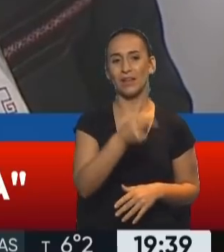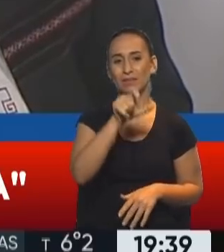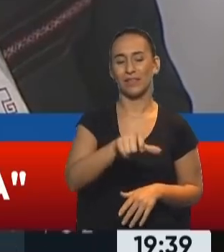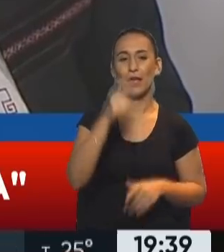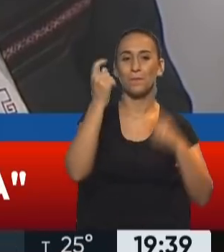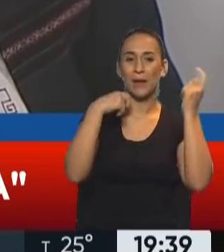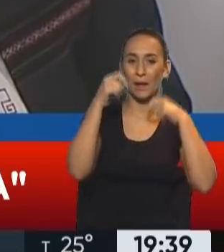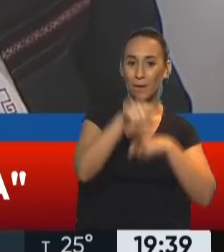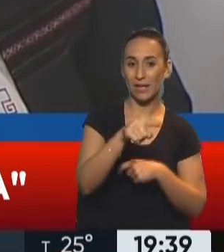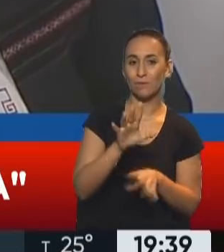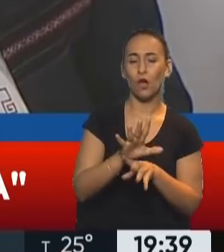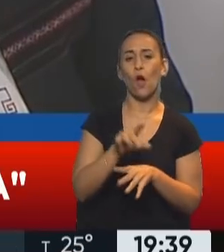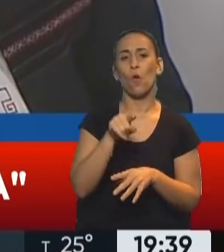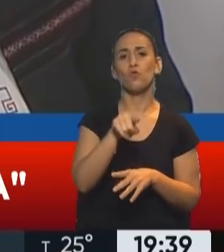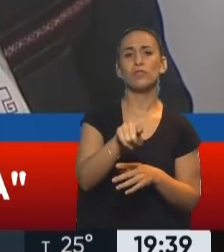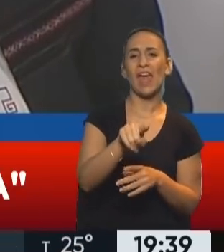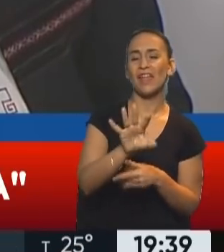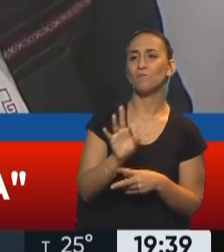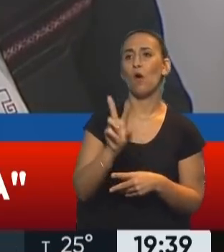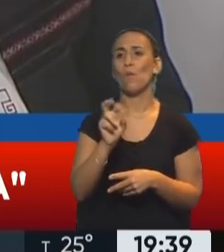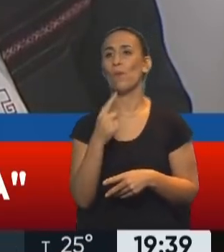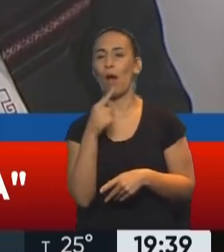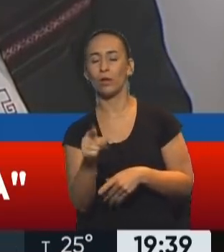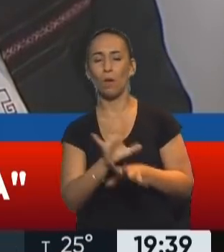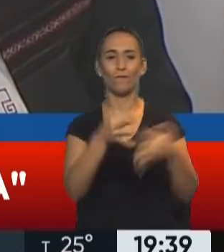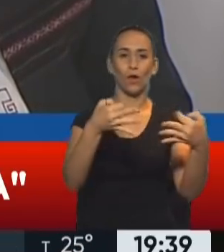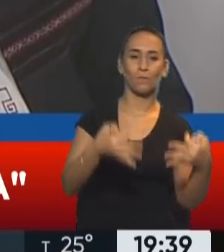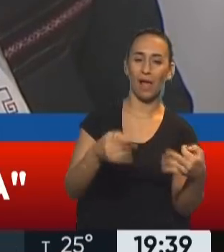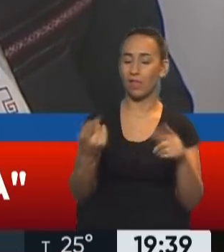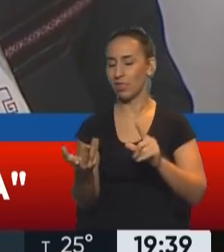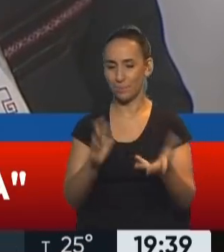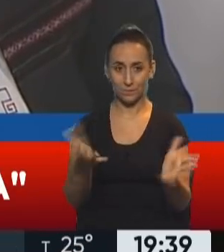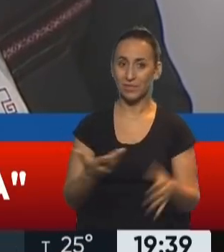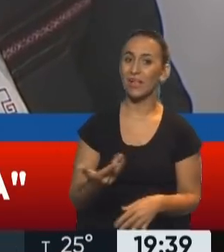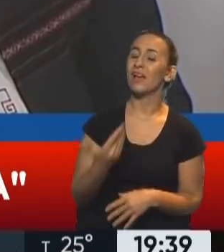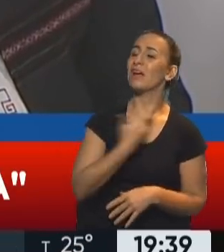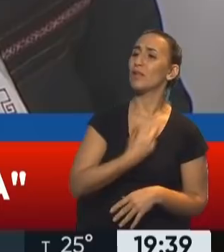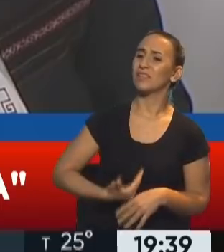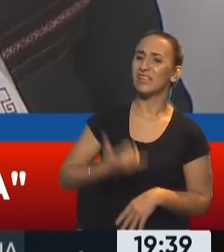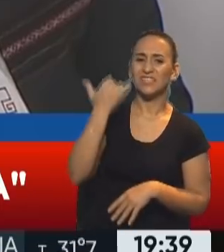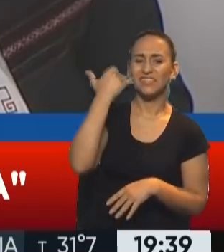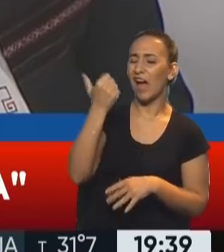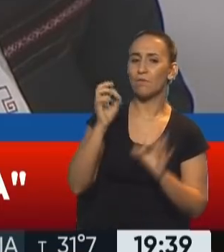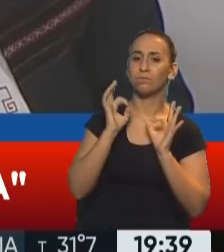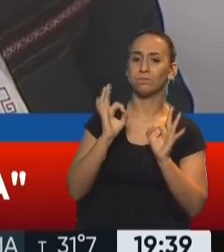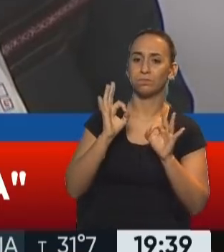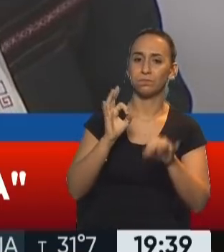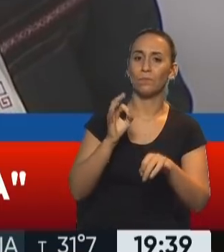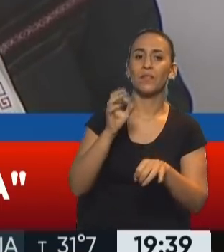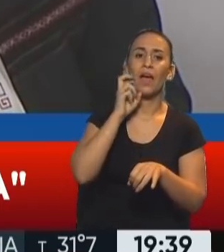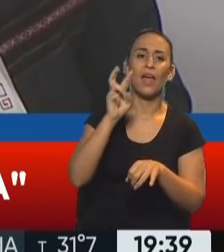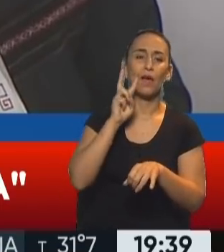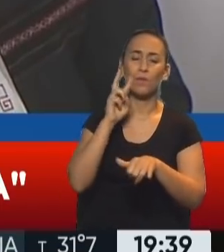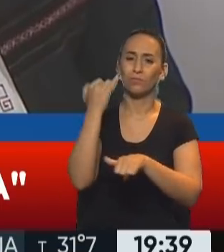paraguayos que medio te tratan de usted y medio te tratan de vos. Presidente, ya tenés a Evo en Asunción, me